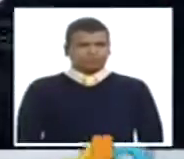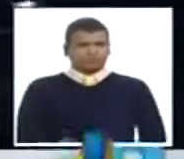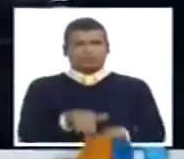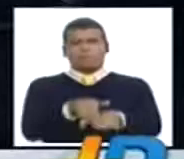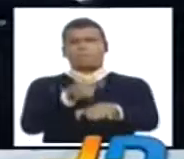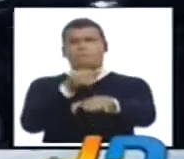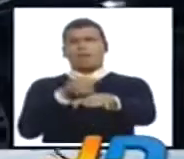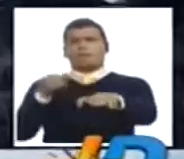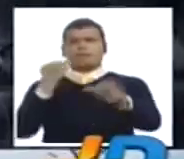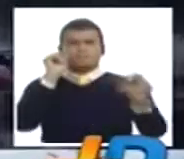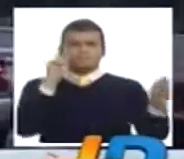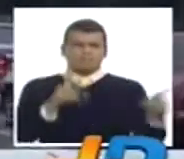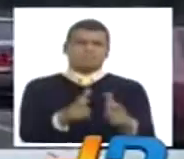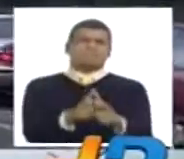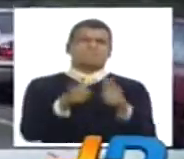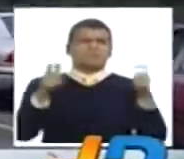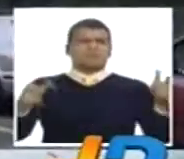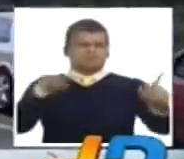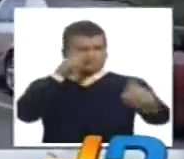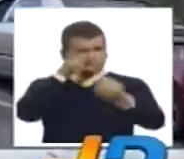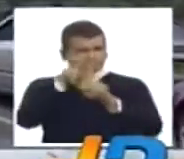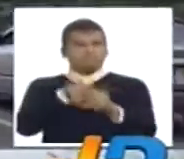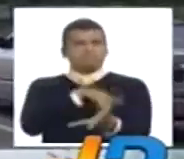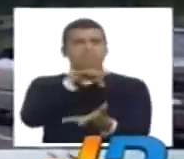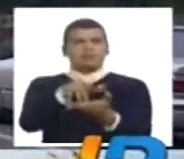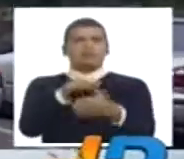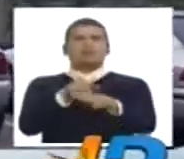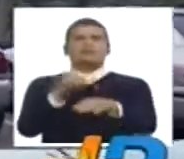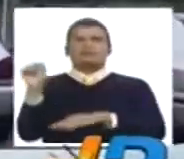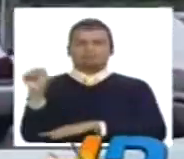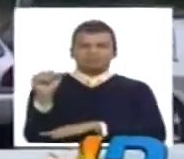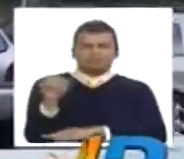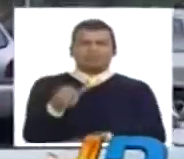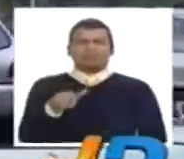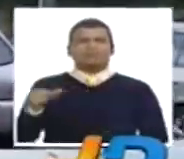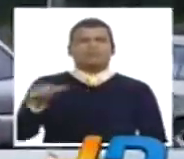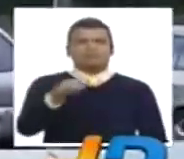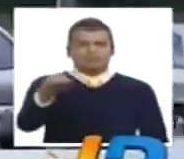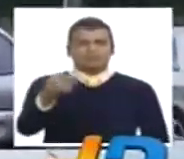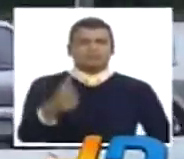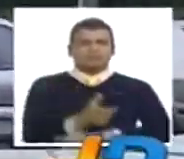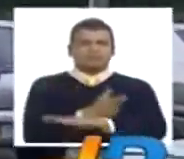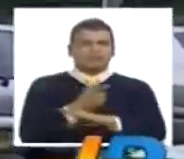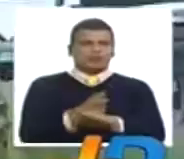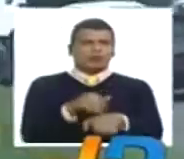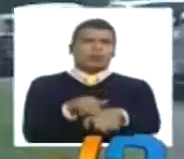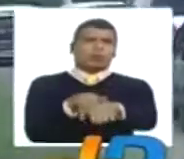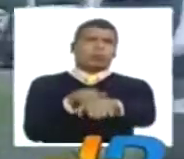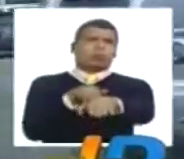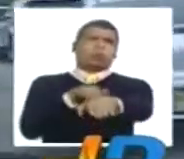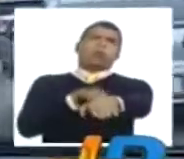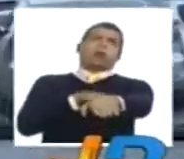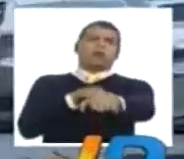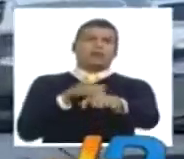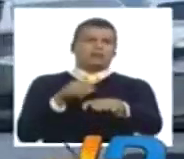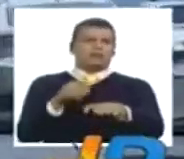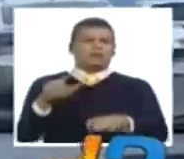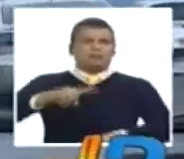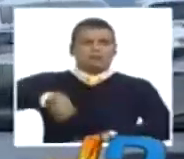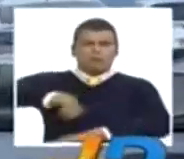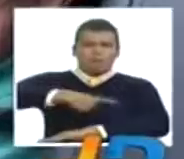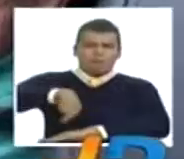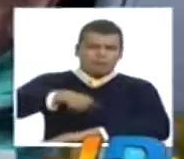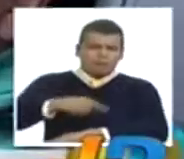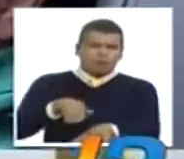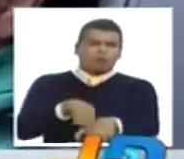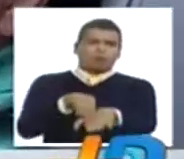la llevaron cientos de hinchas que trataban de llegar en carro al Estadio Palma Seca y que tuvieron que soportar un monumental trancón que se prolongó por varias